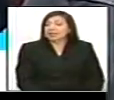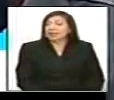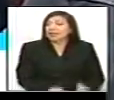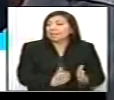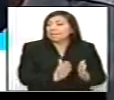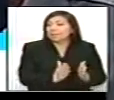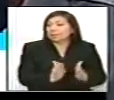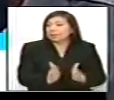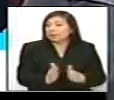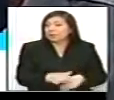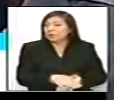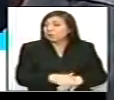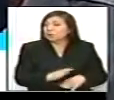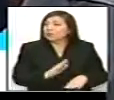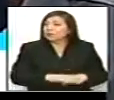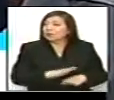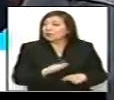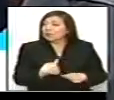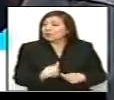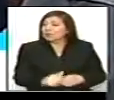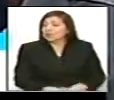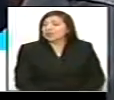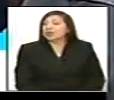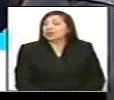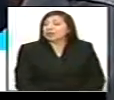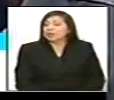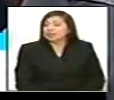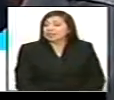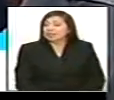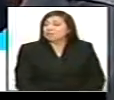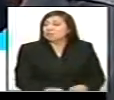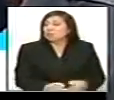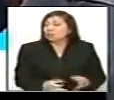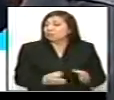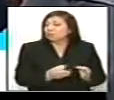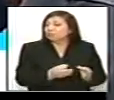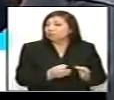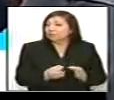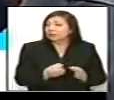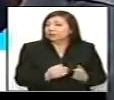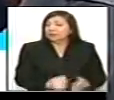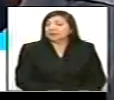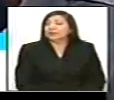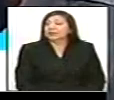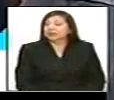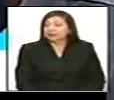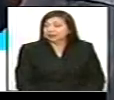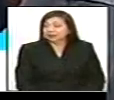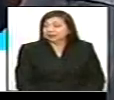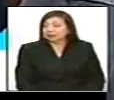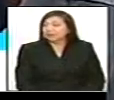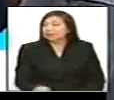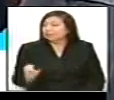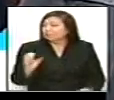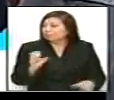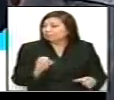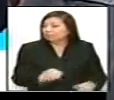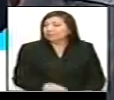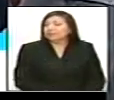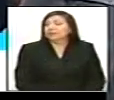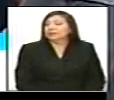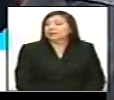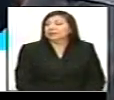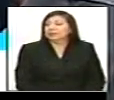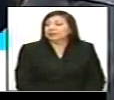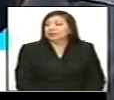medida, sobre todo, que son requeridos de manera muy específica, porque tiene un brazo científico,